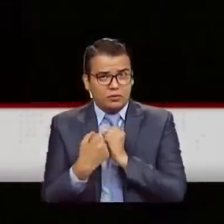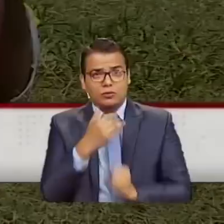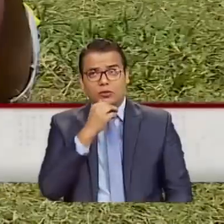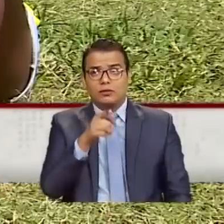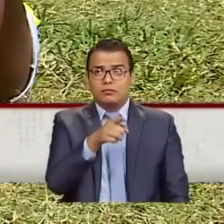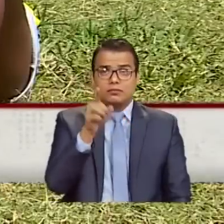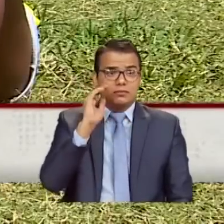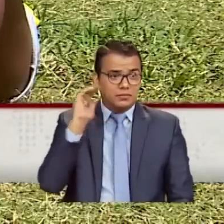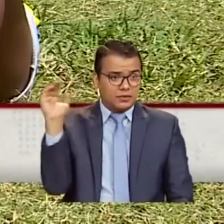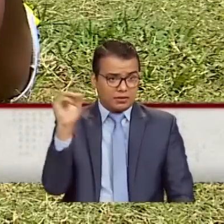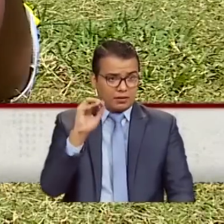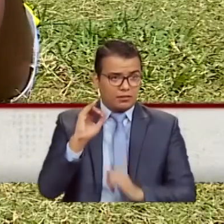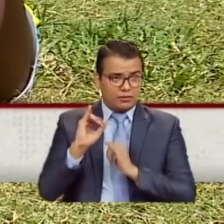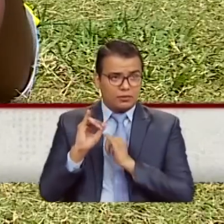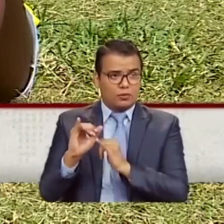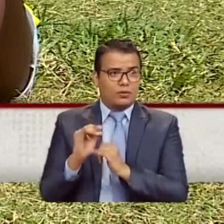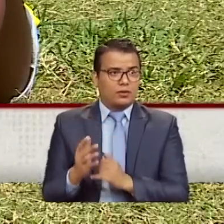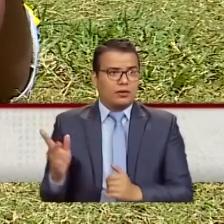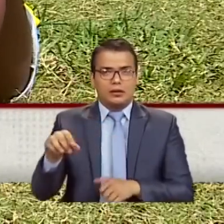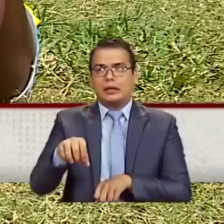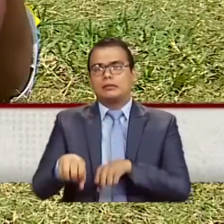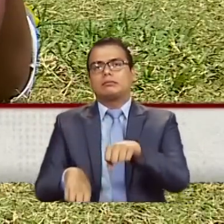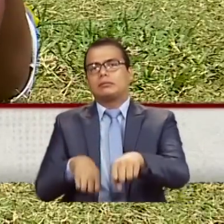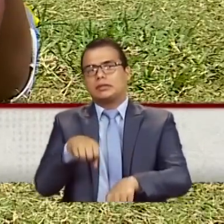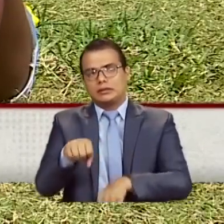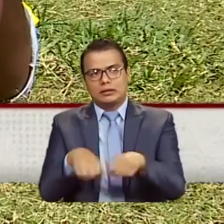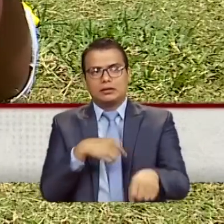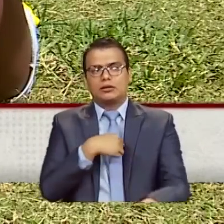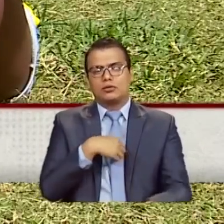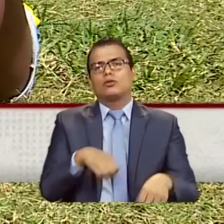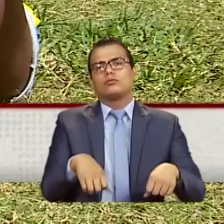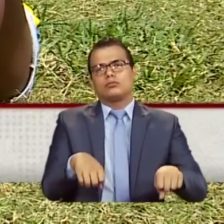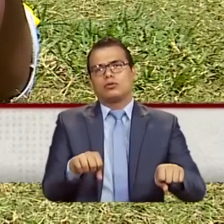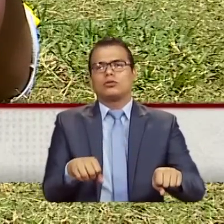jugadoras, muchas compañeras que andan en bicicleta. Yo ando